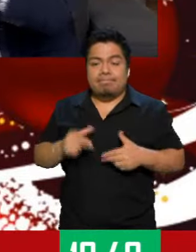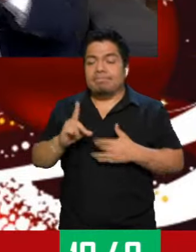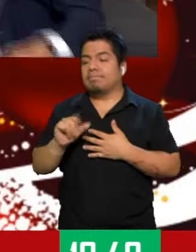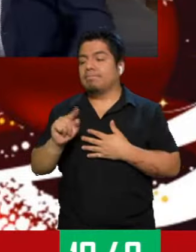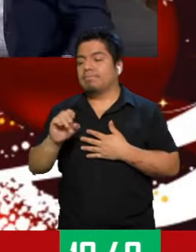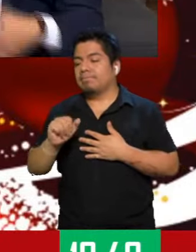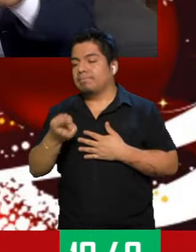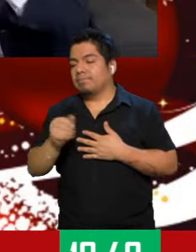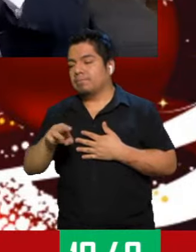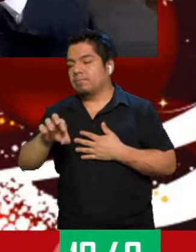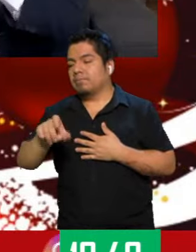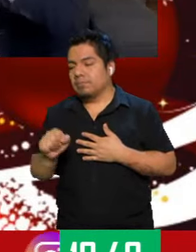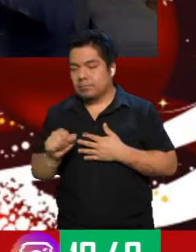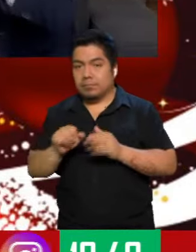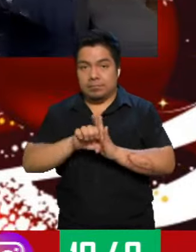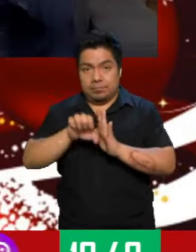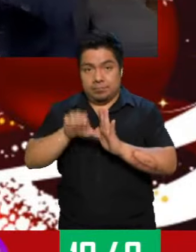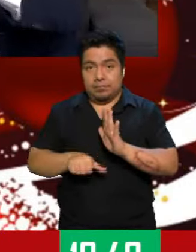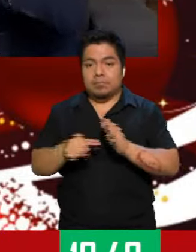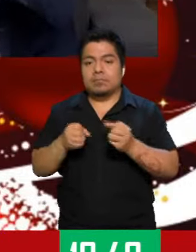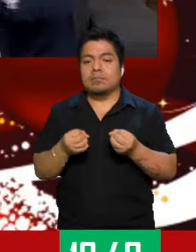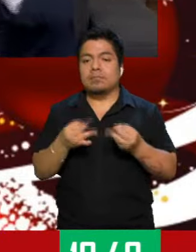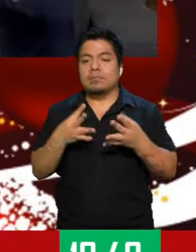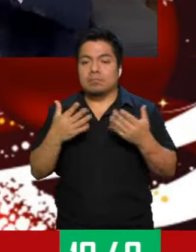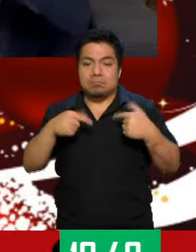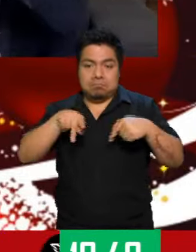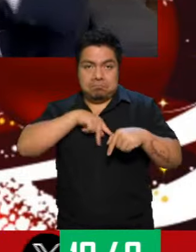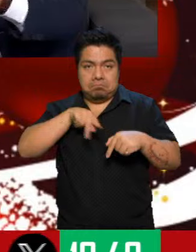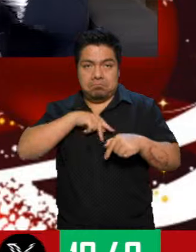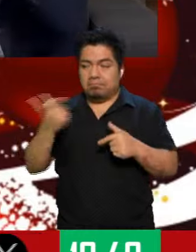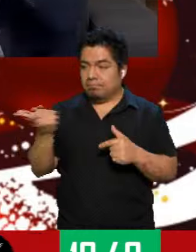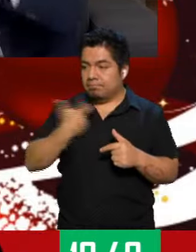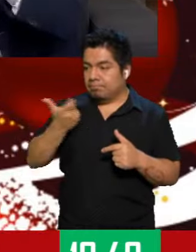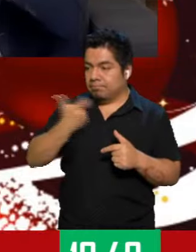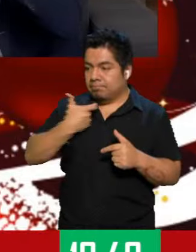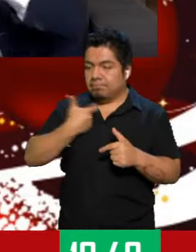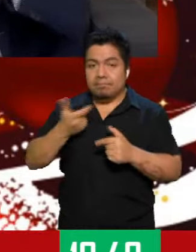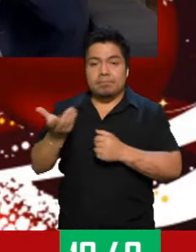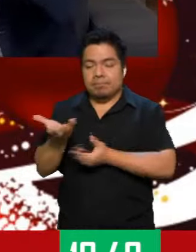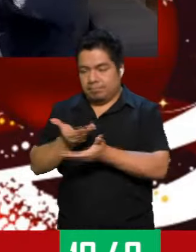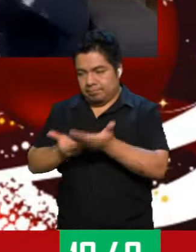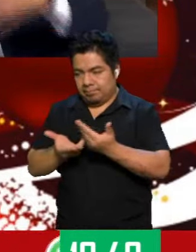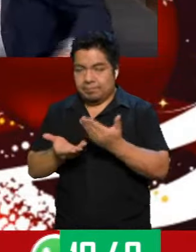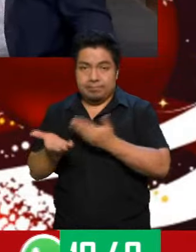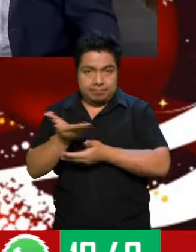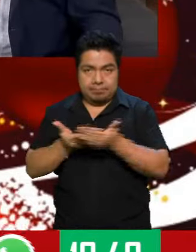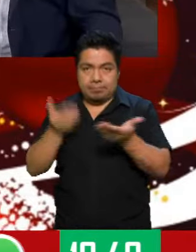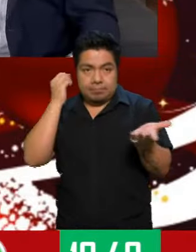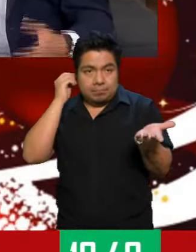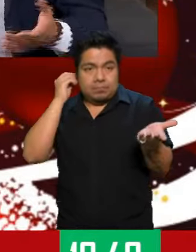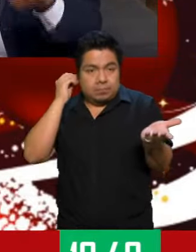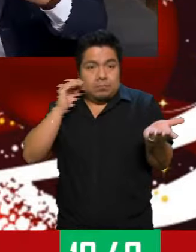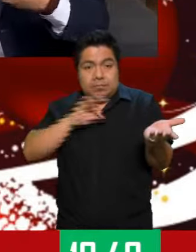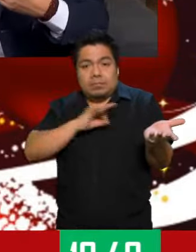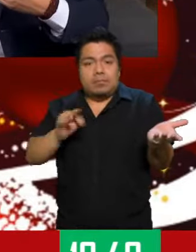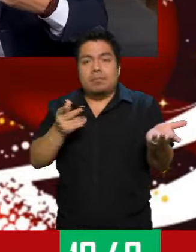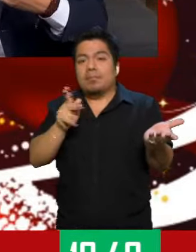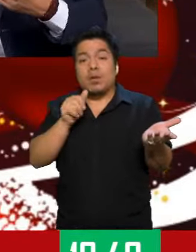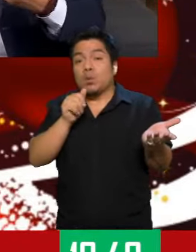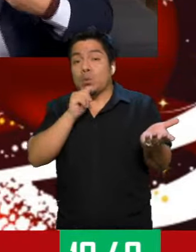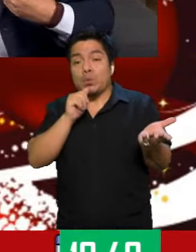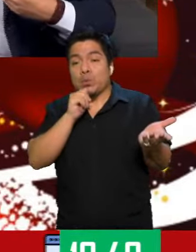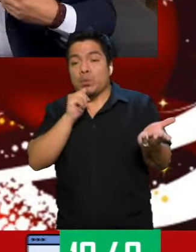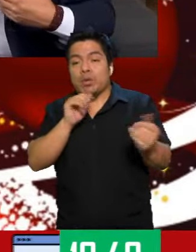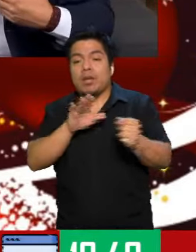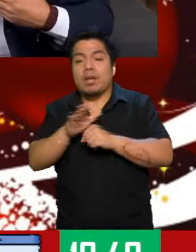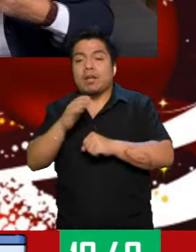personales. Por ejemplo, cualquiera puede saber cuál es mi remuneración como servidor público o de cualquier persona servidora pública, pero no podrían saber